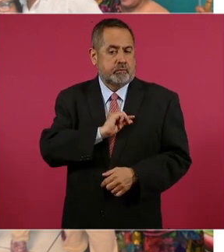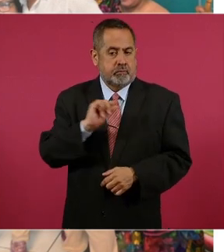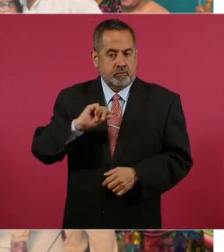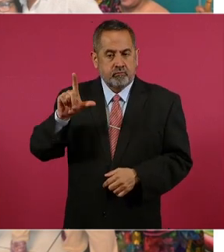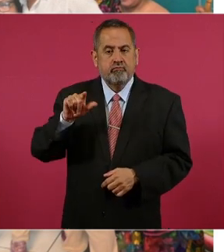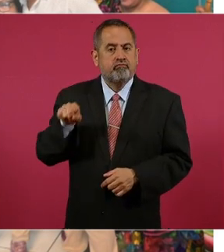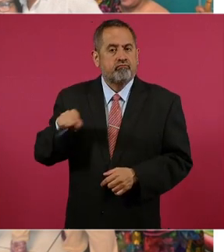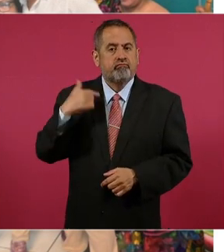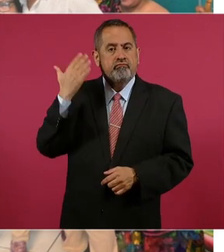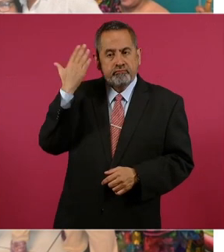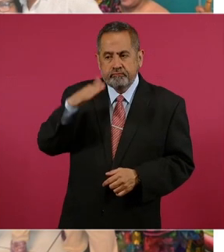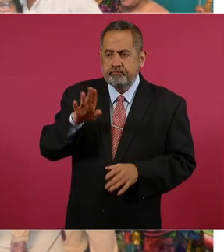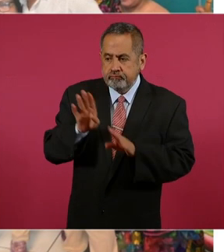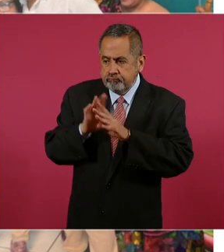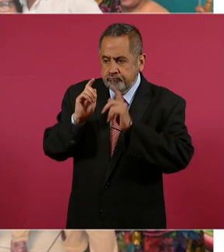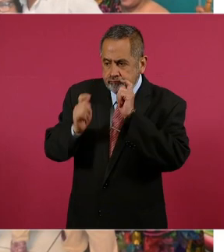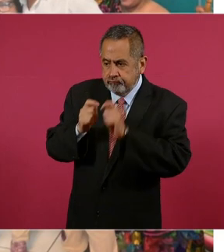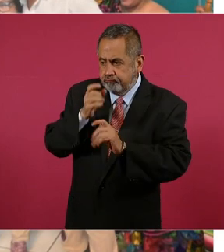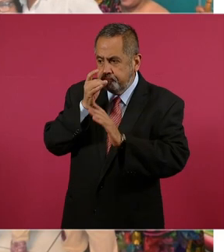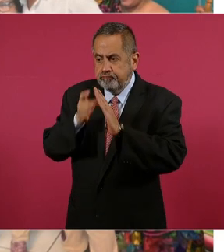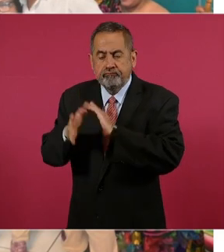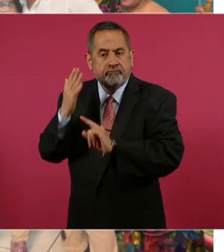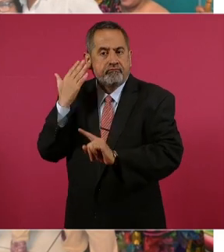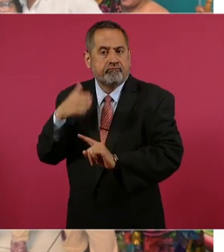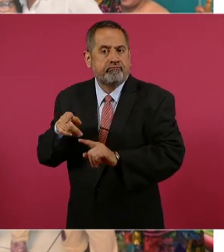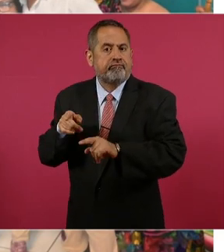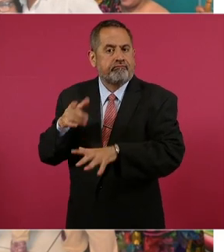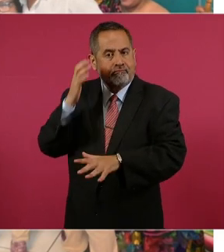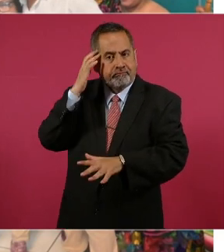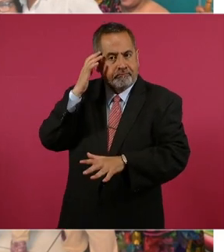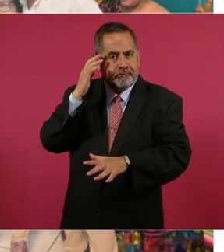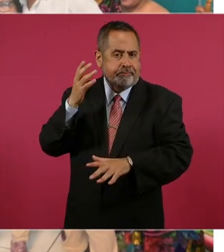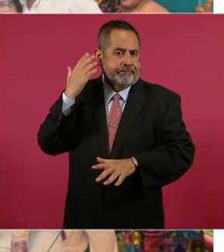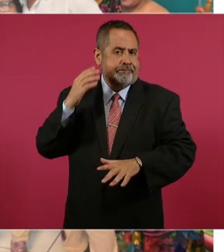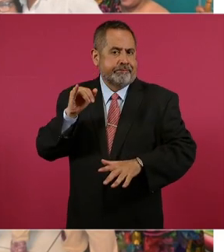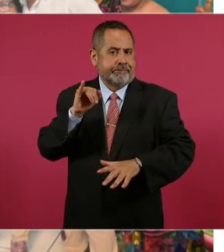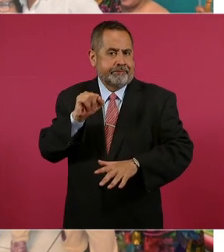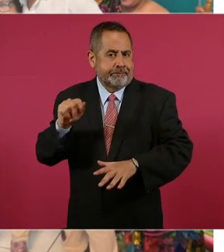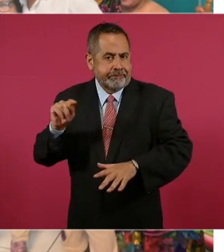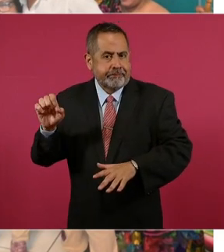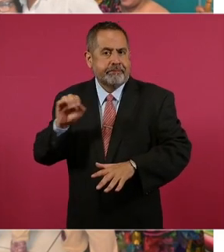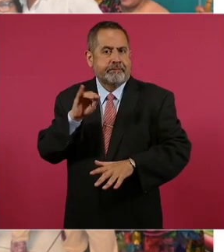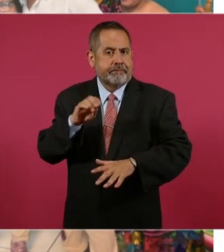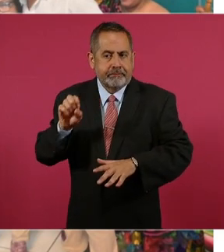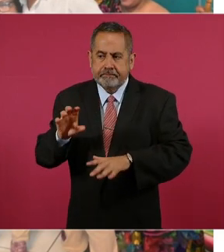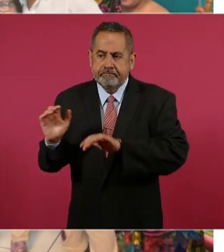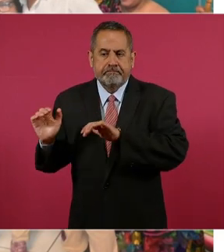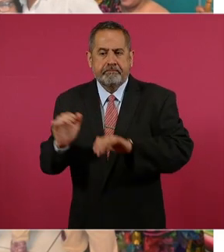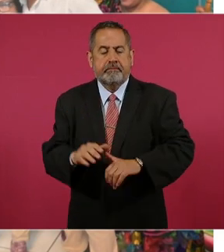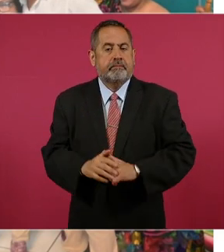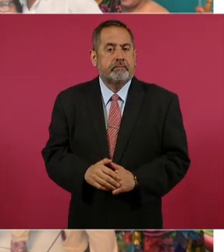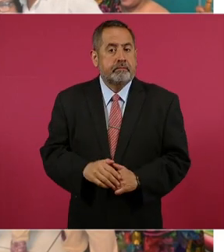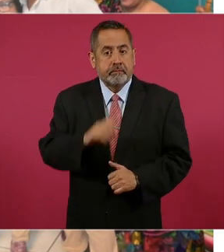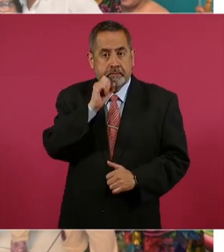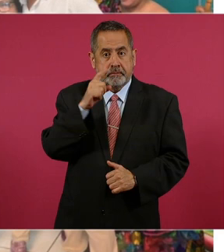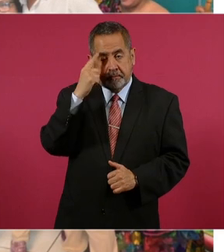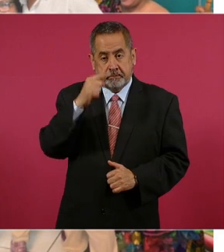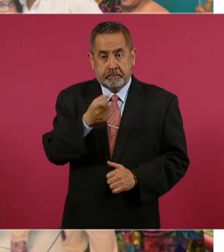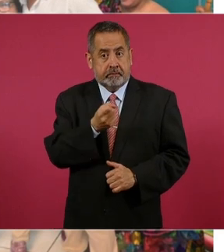el médico familiar, que haya sido la base del Issste y del IMSS en toda su historia. También médicos de urgencias,